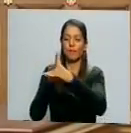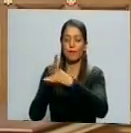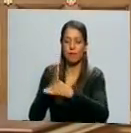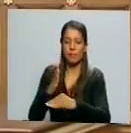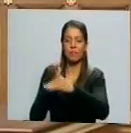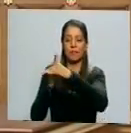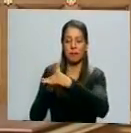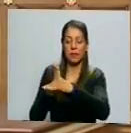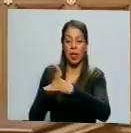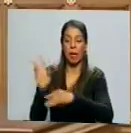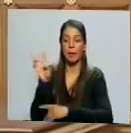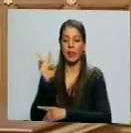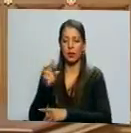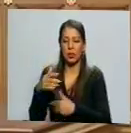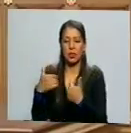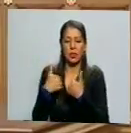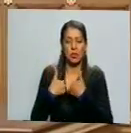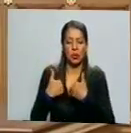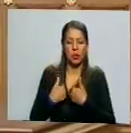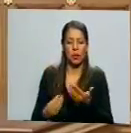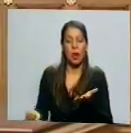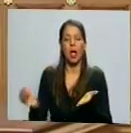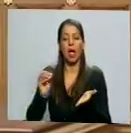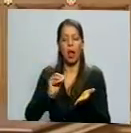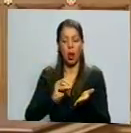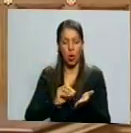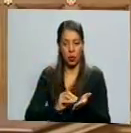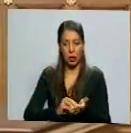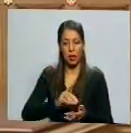situaciones muy duras, 54